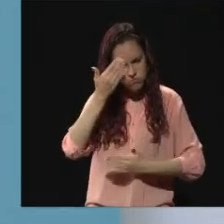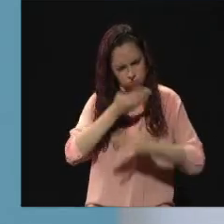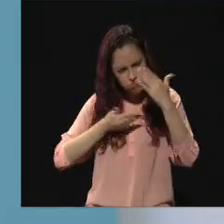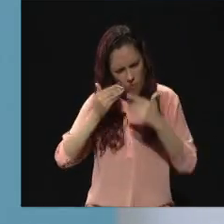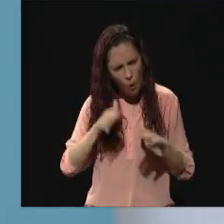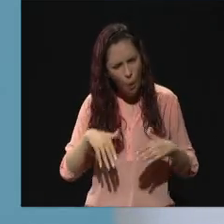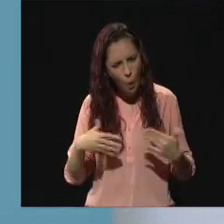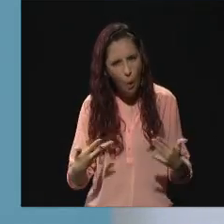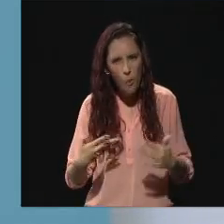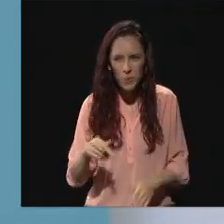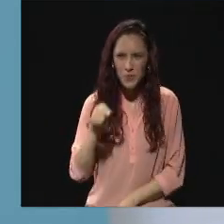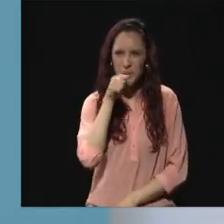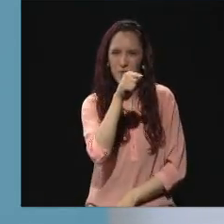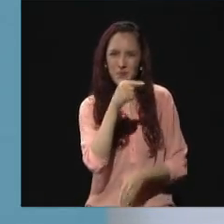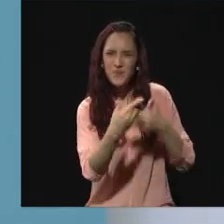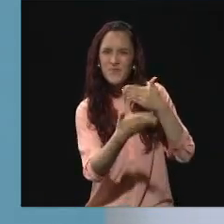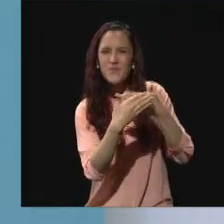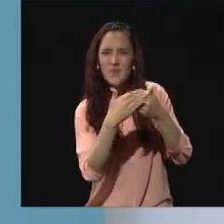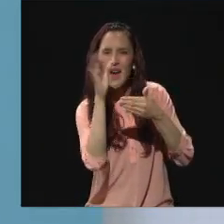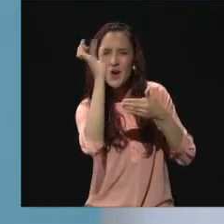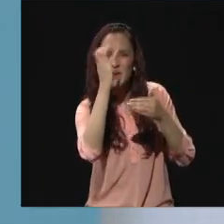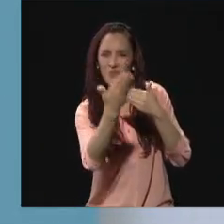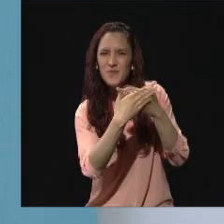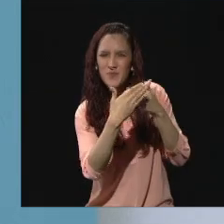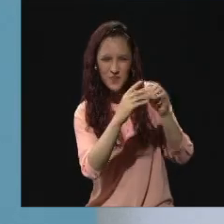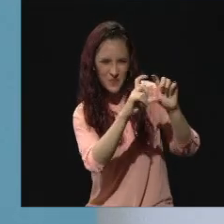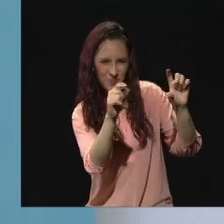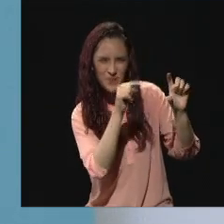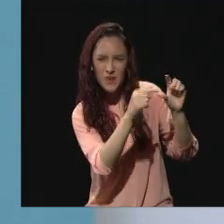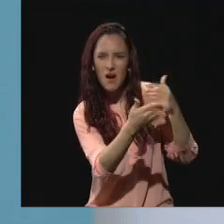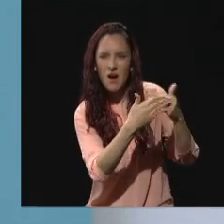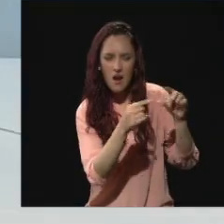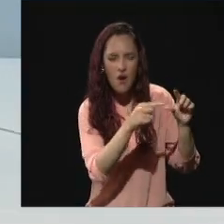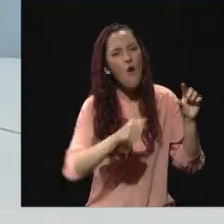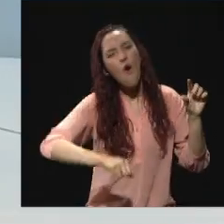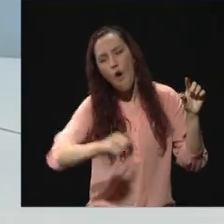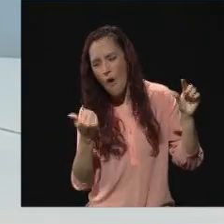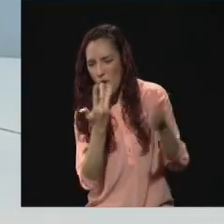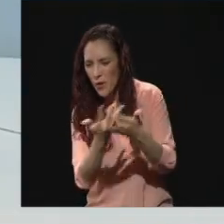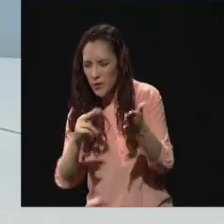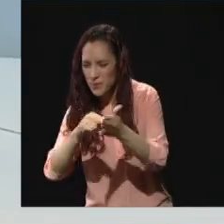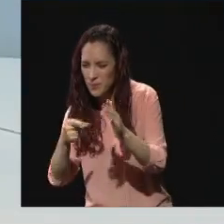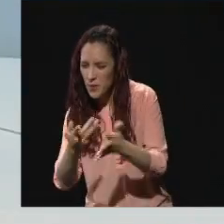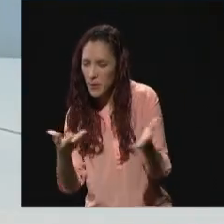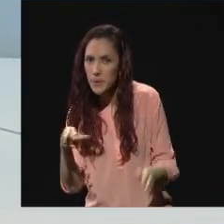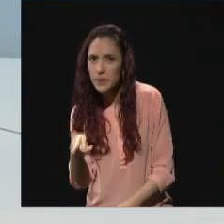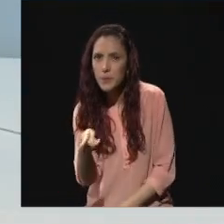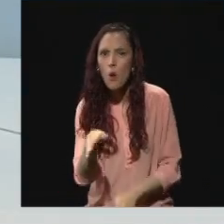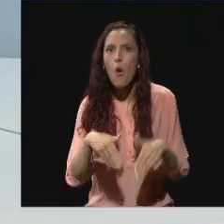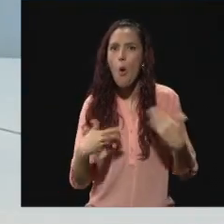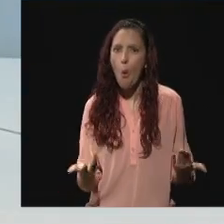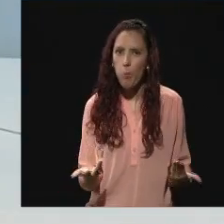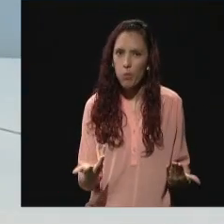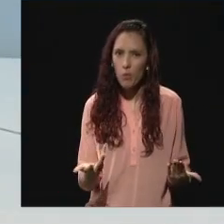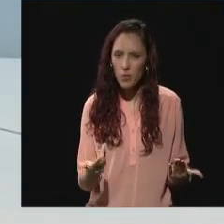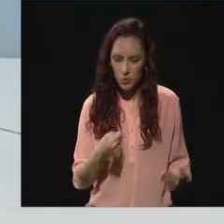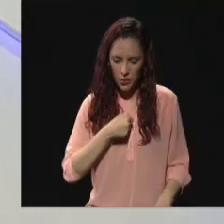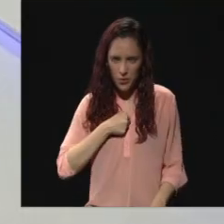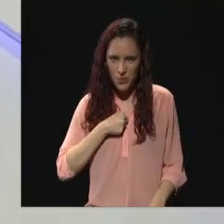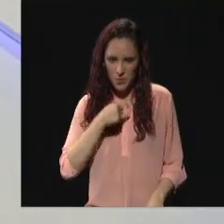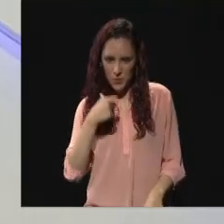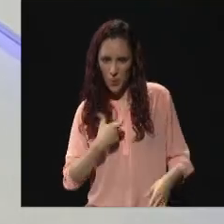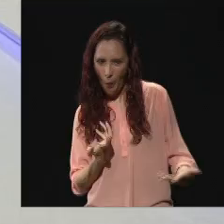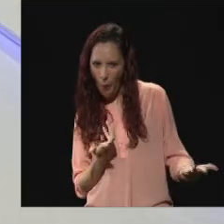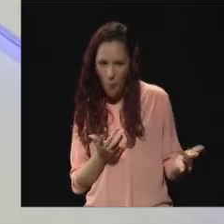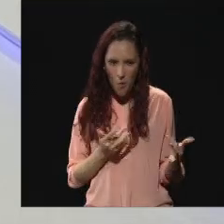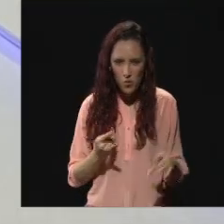identificar ese ese medidor y entre otros muchos aparatos y como como la relación de ese medidor con el usuario y con el operador muy bien